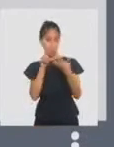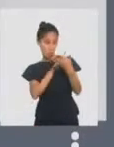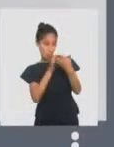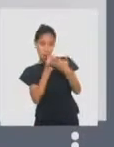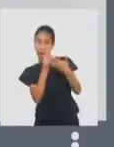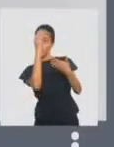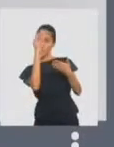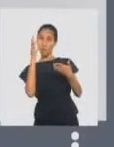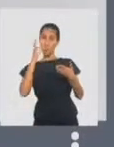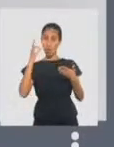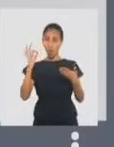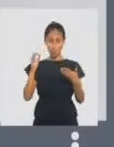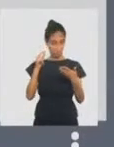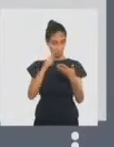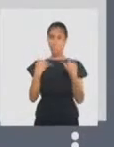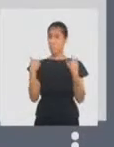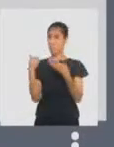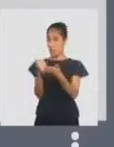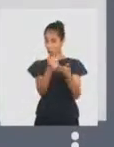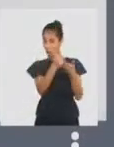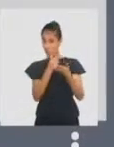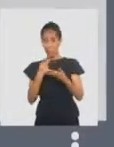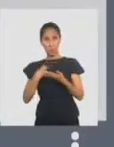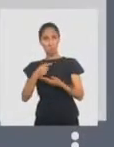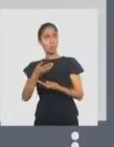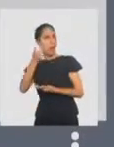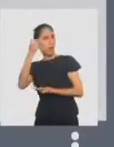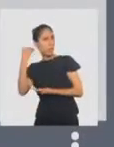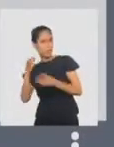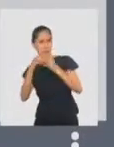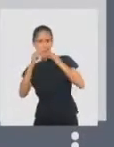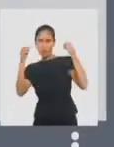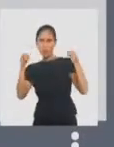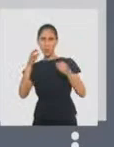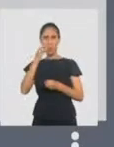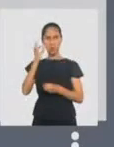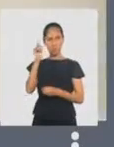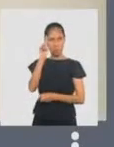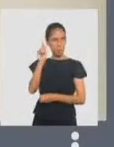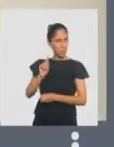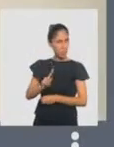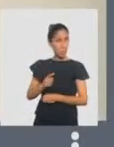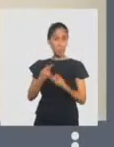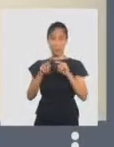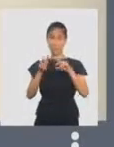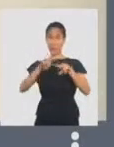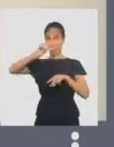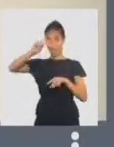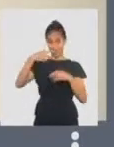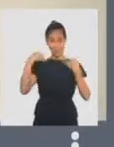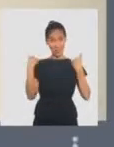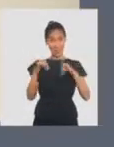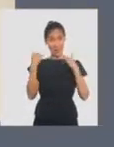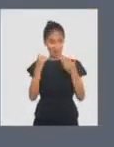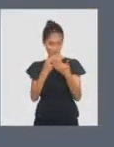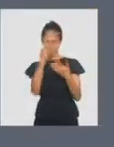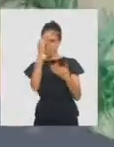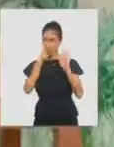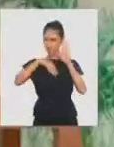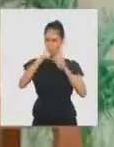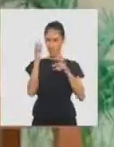Definitivamente, me ayudaron mucho los juegos que hicimos. No conocía muchas frases. Me quedó más claro con el segundo